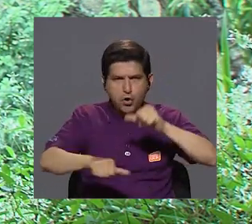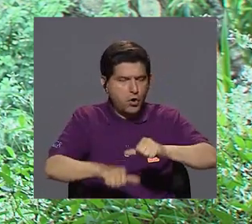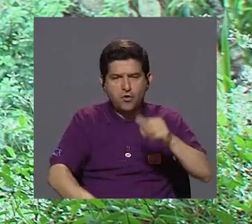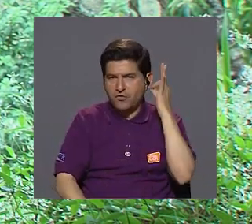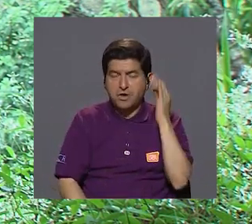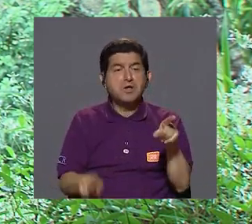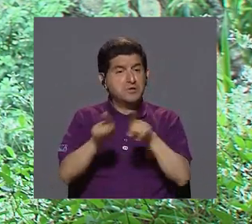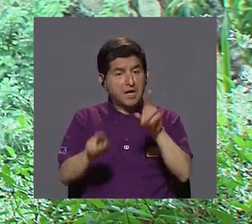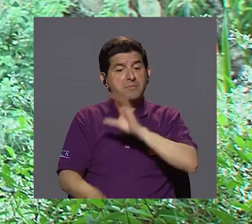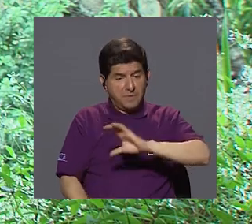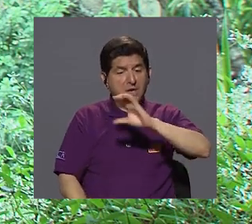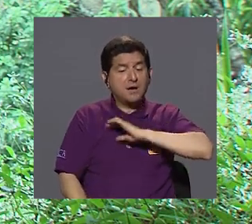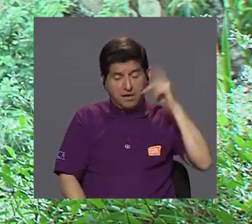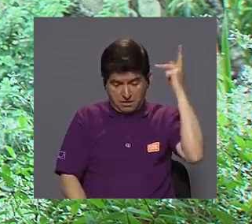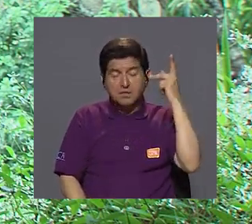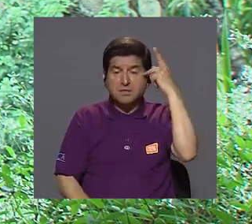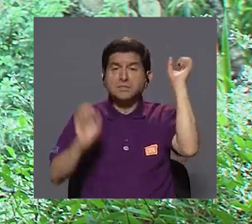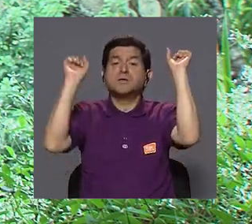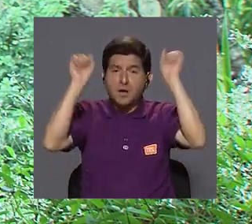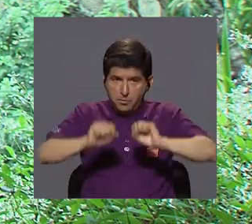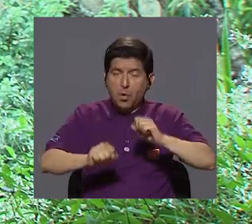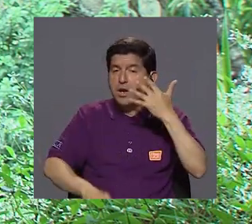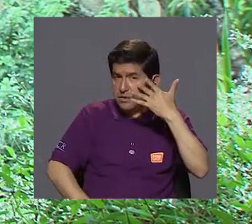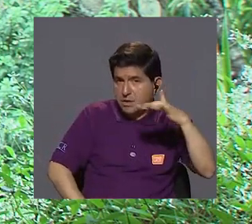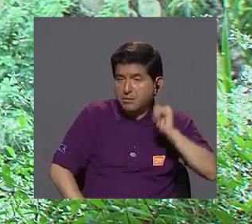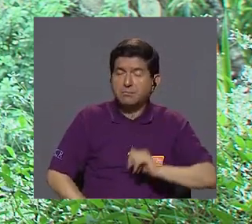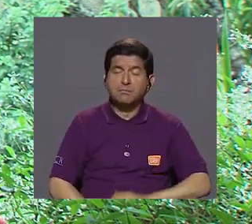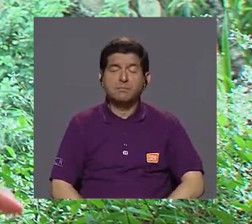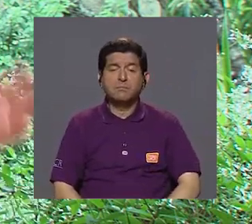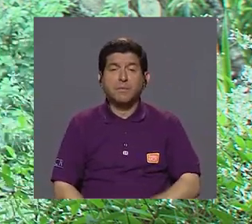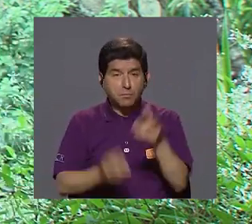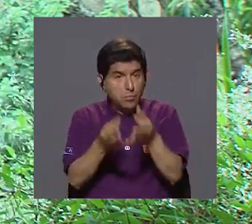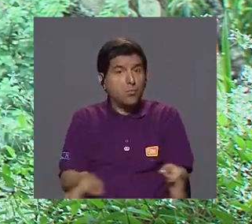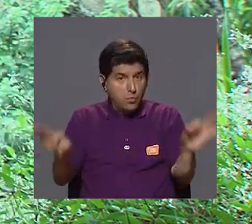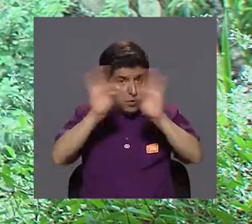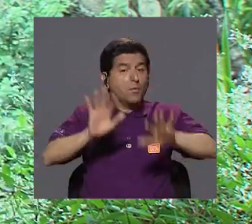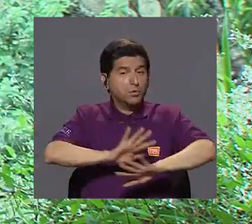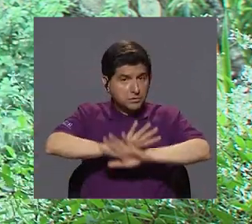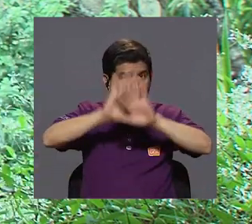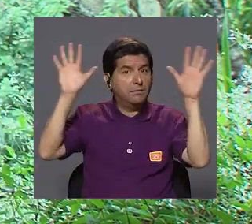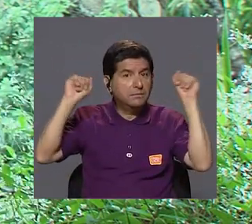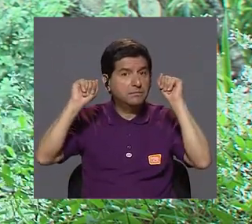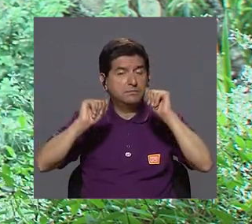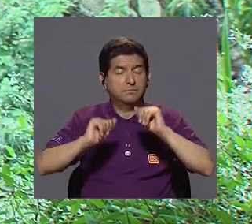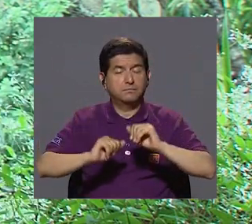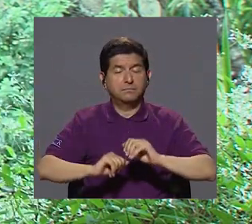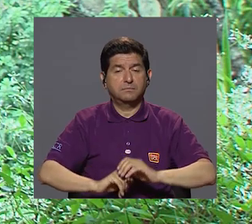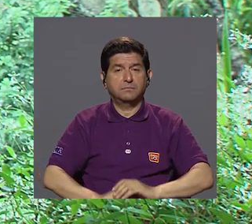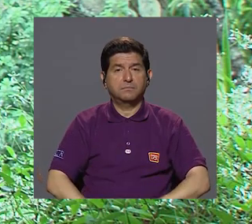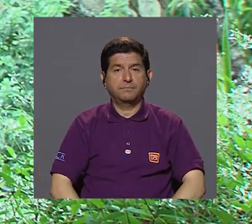que no son feministas puedan igualmente tener posturas políticas parecidas, ¿verdad? Eso es importante aclararlo.